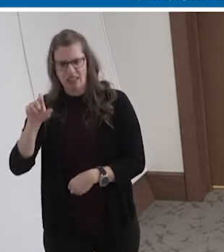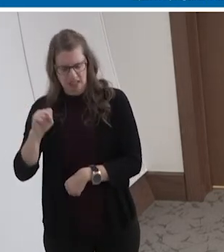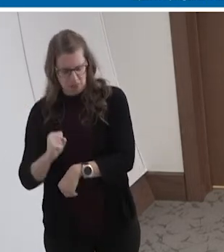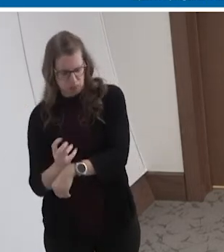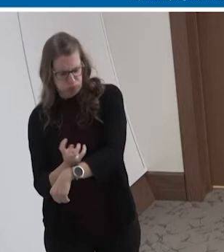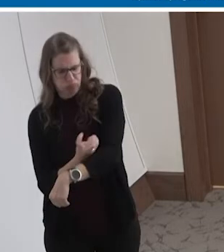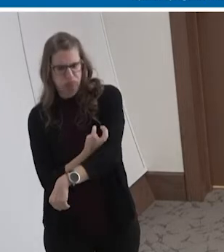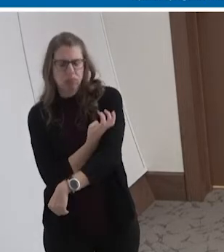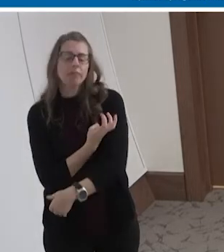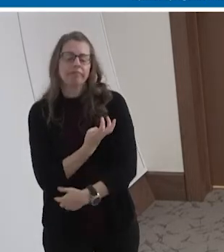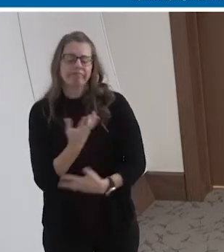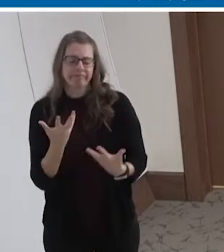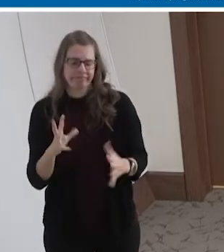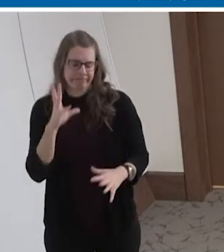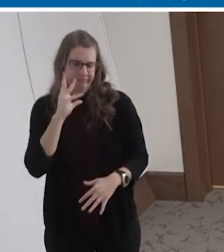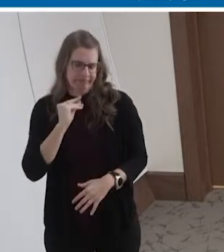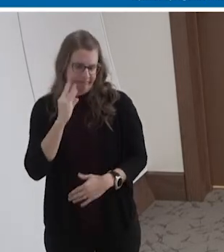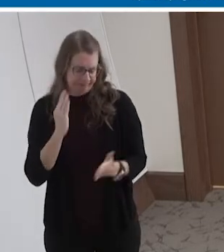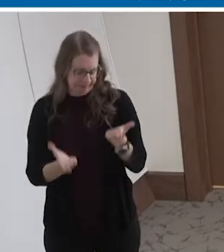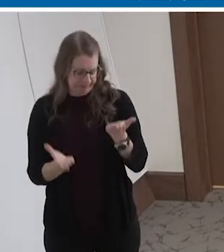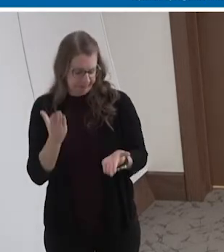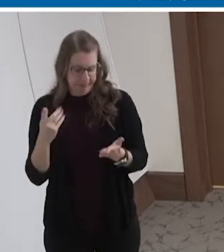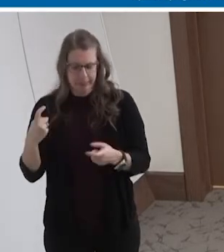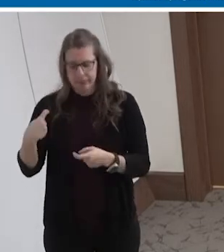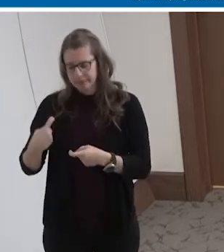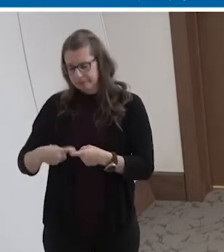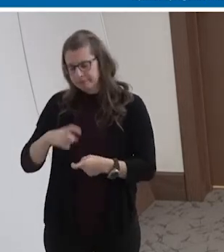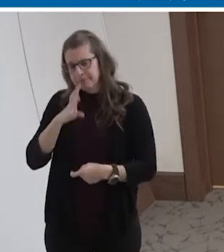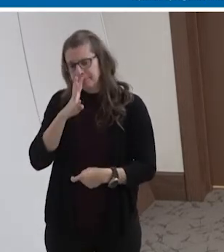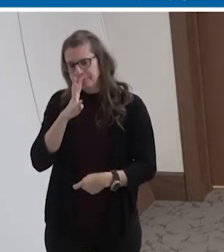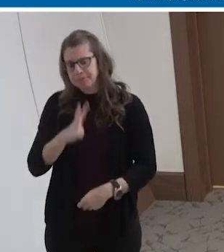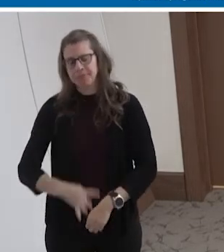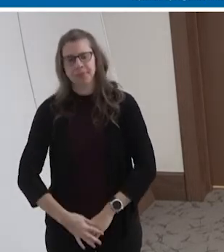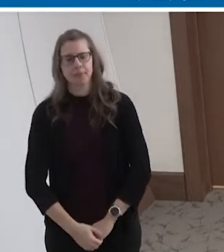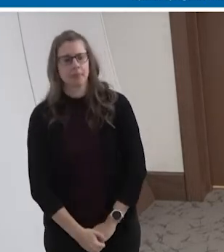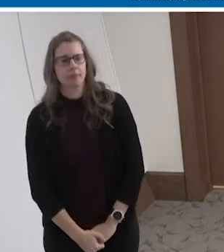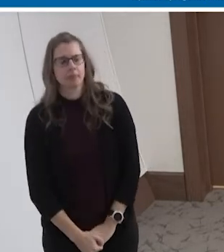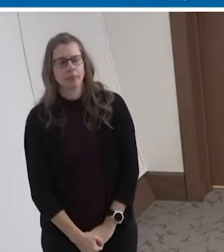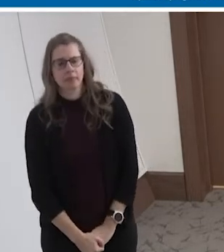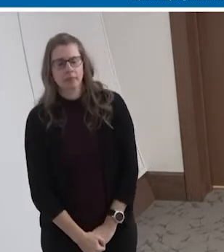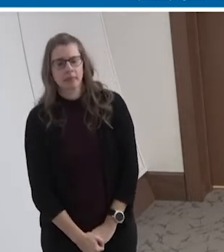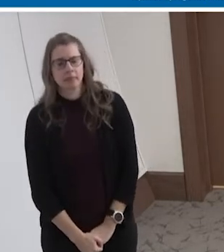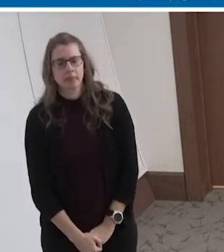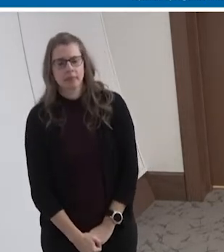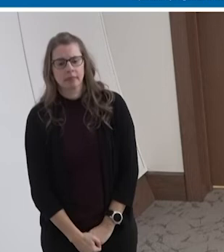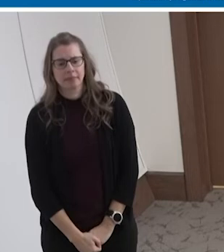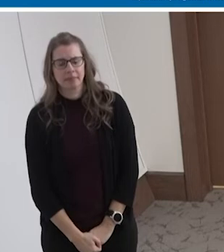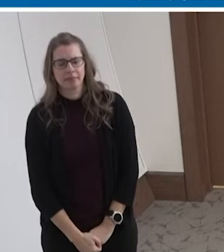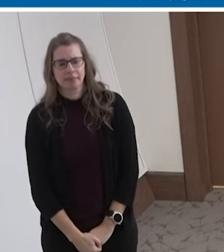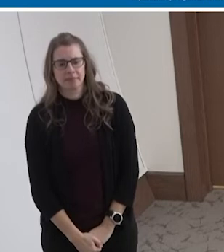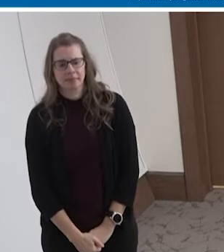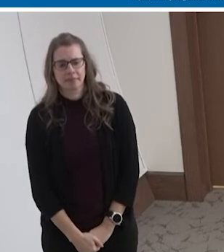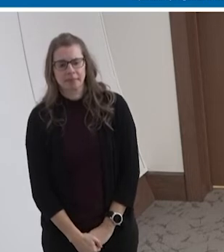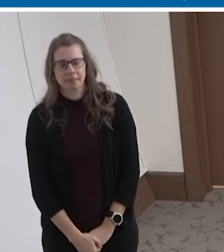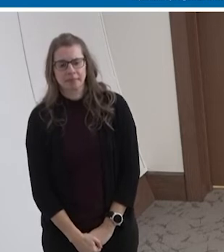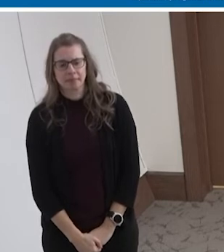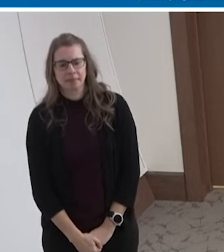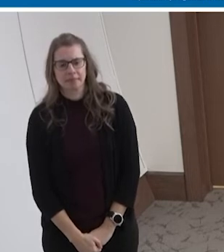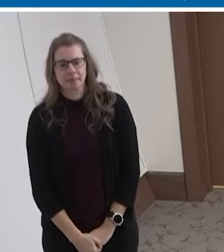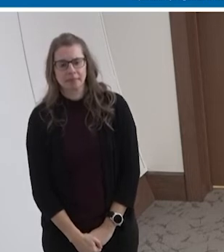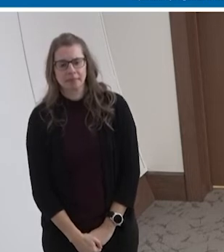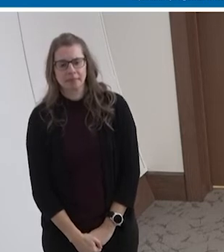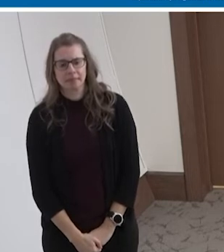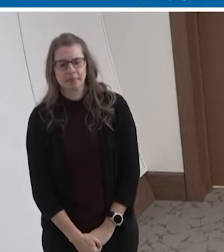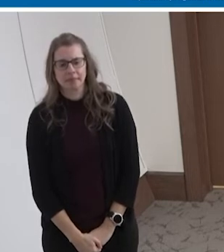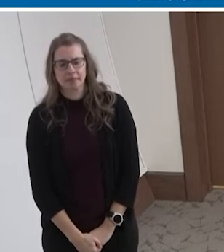Algunos de ustedes o la mayoría de ustedes que son adultos posiblemente han tenido fiebre o han tenido escalos fríos